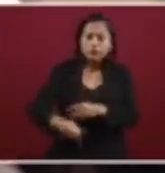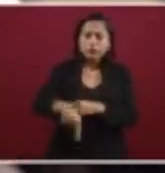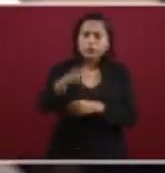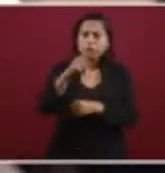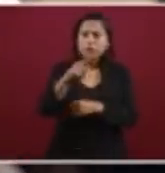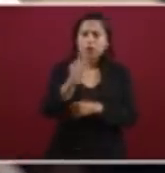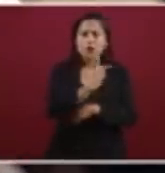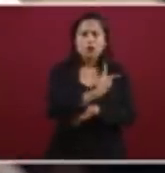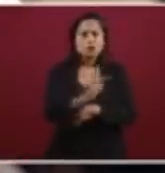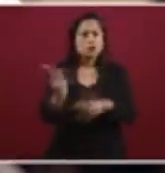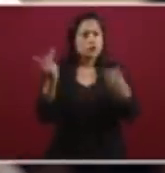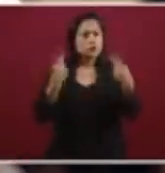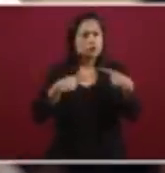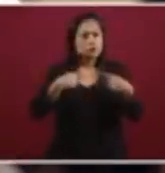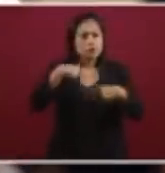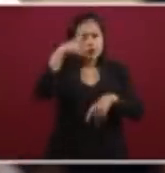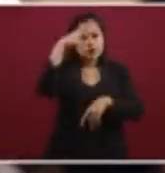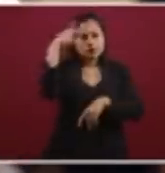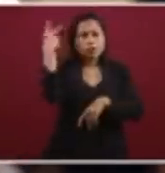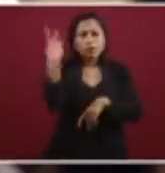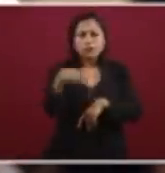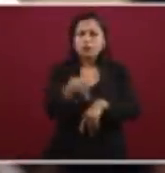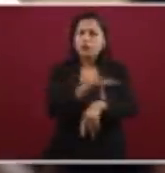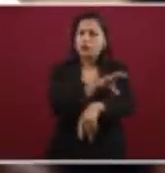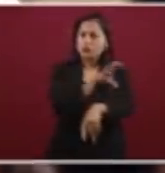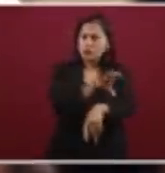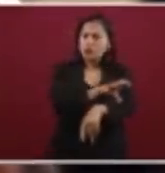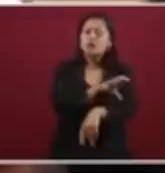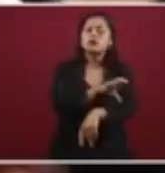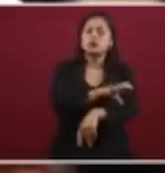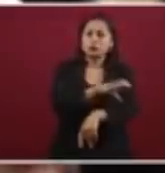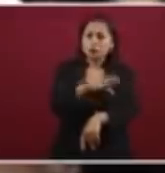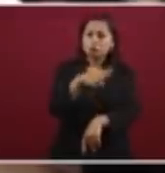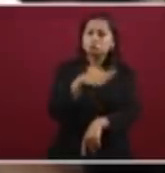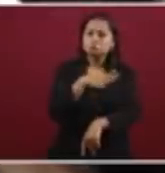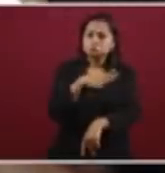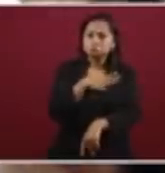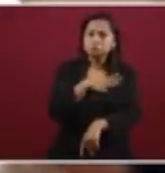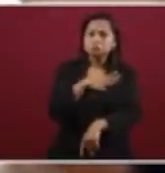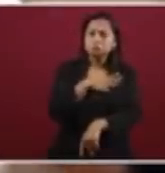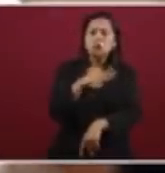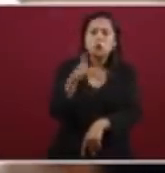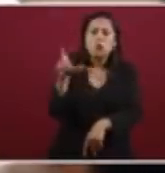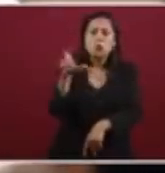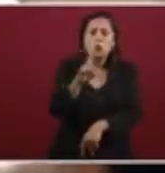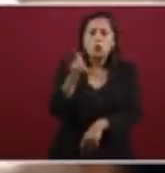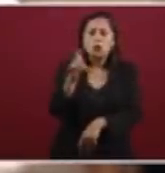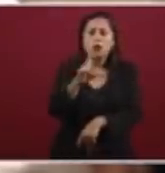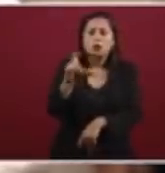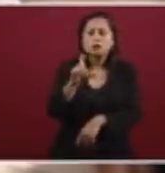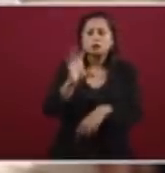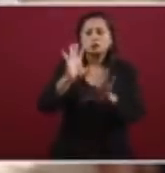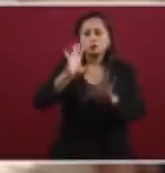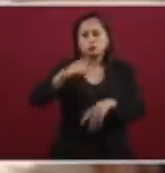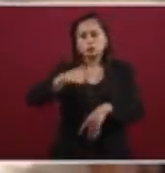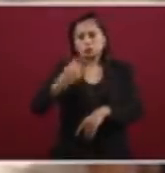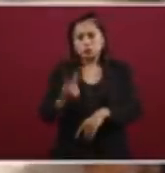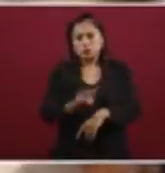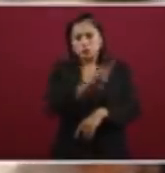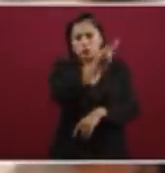y si considera usted que ya hemos dejado de vivir en la penumbra de la